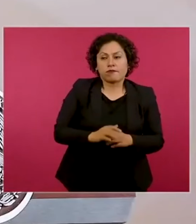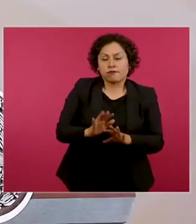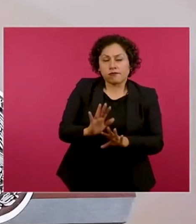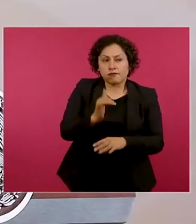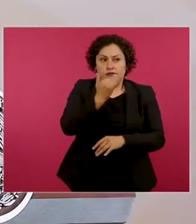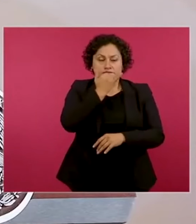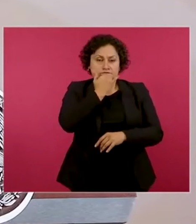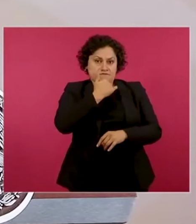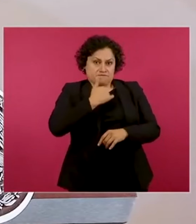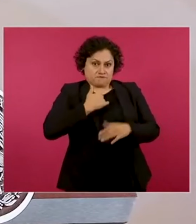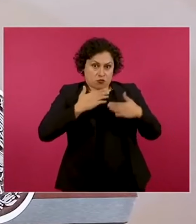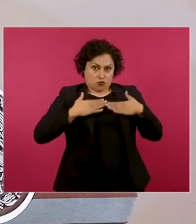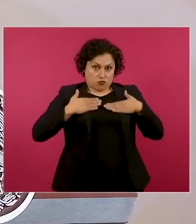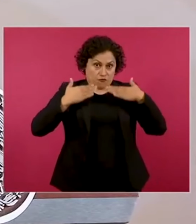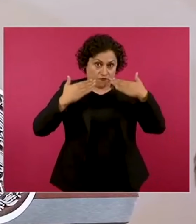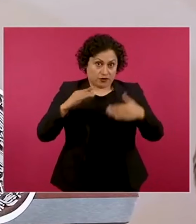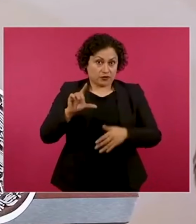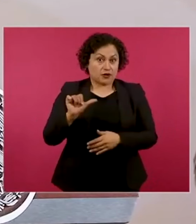Latinus y son